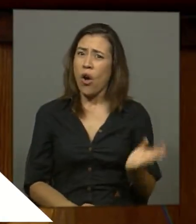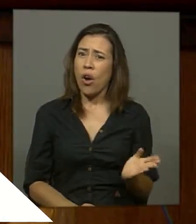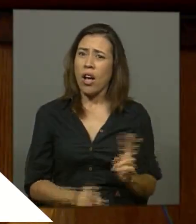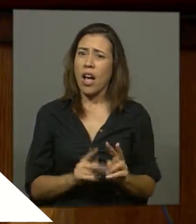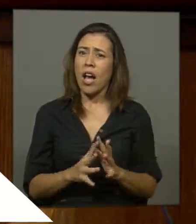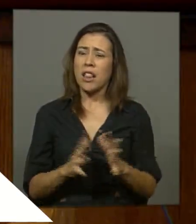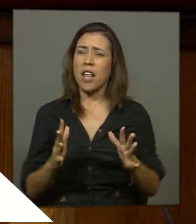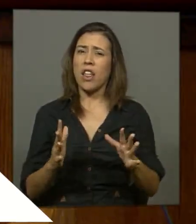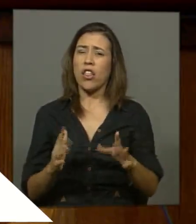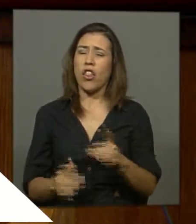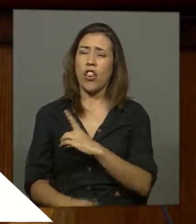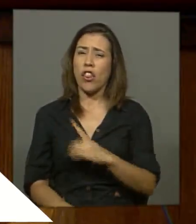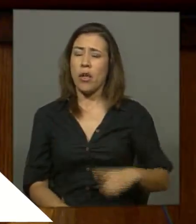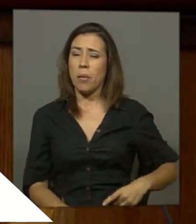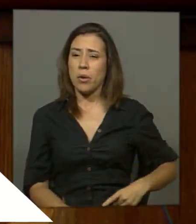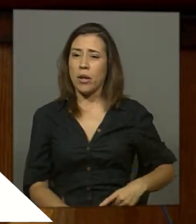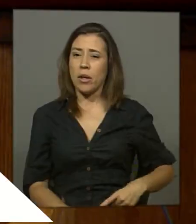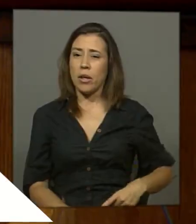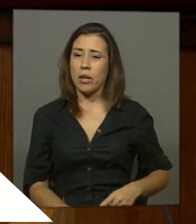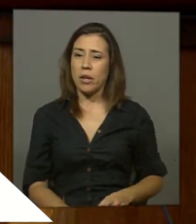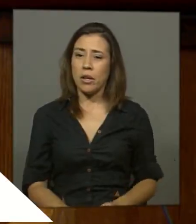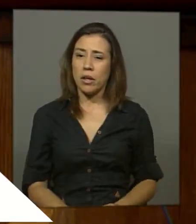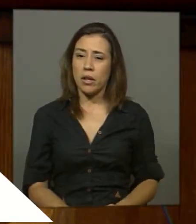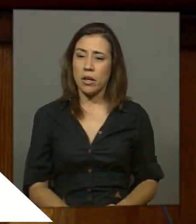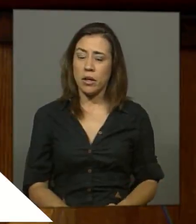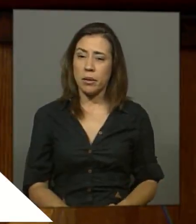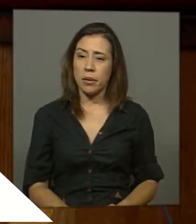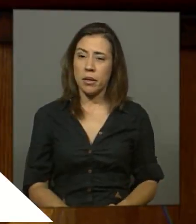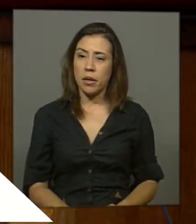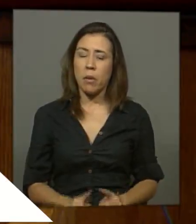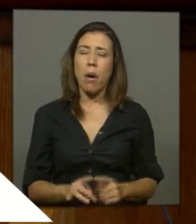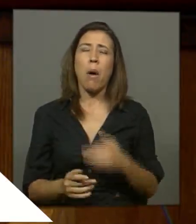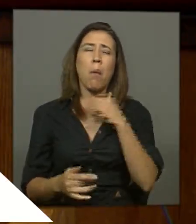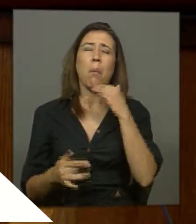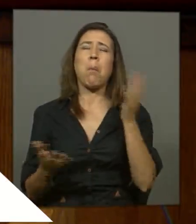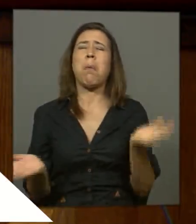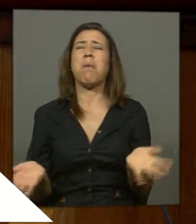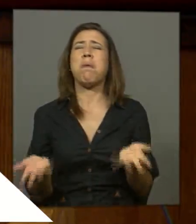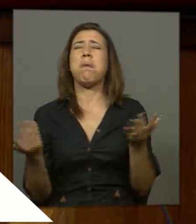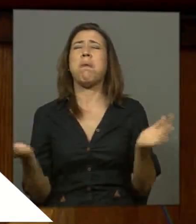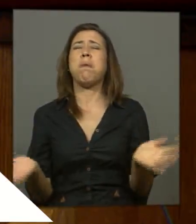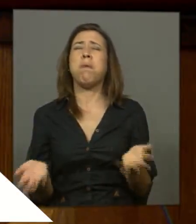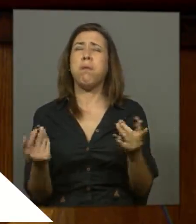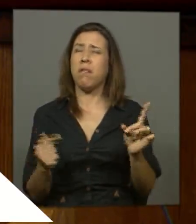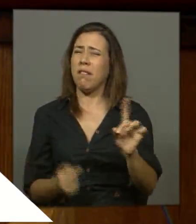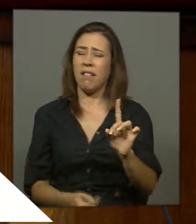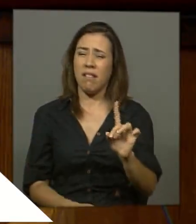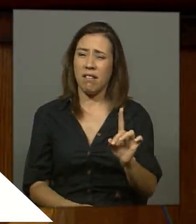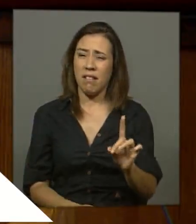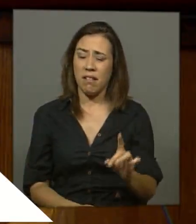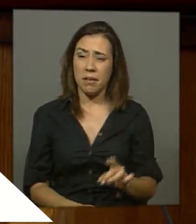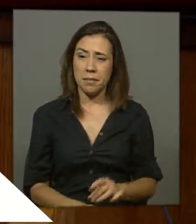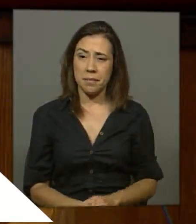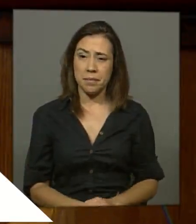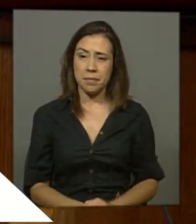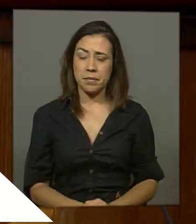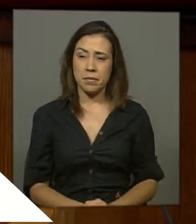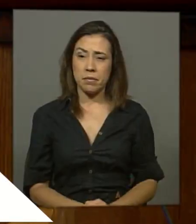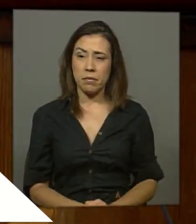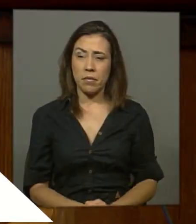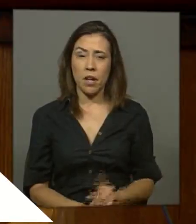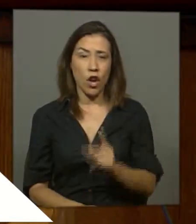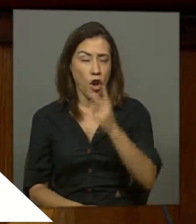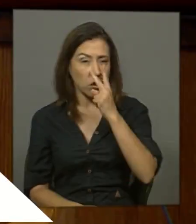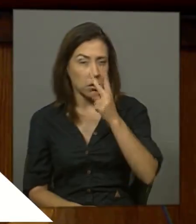tanto diputado No creo que se haya llegado a tanto de liviandad No creo que se haya llegado a tanto liad de que no